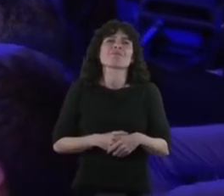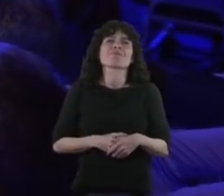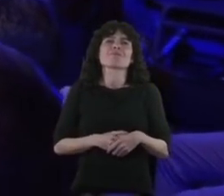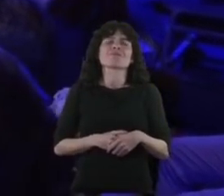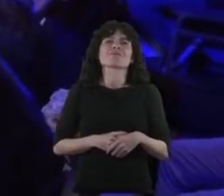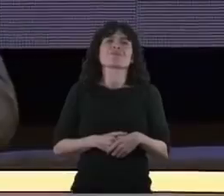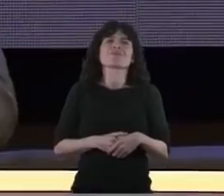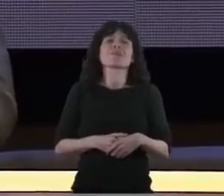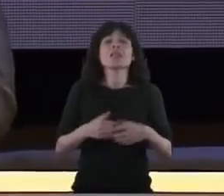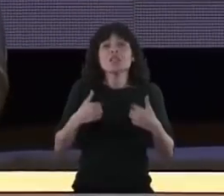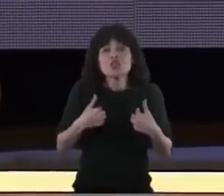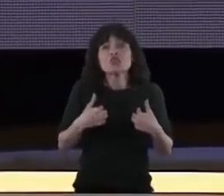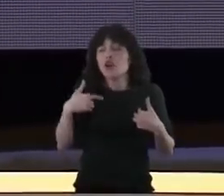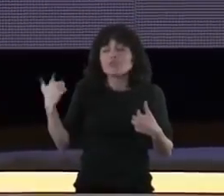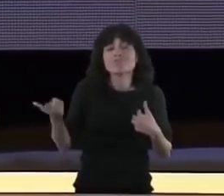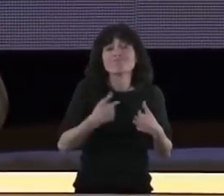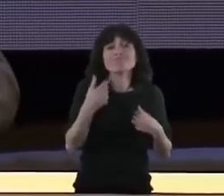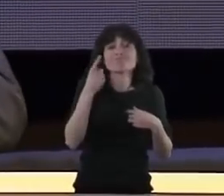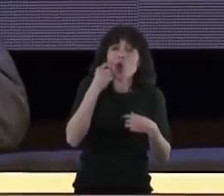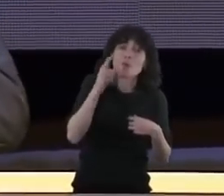Yo, compañeros y compañeras,